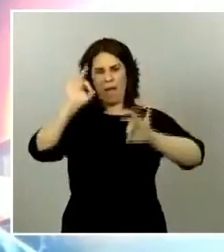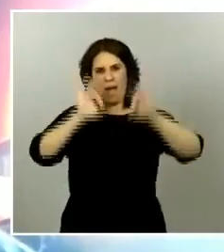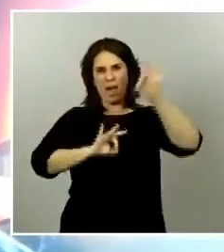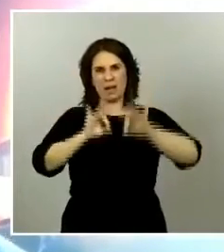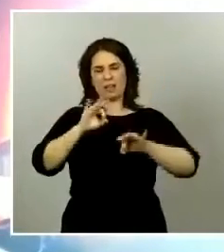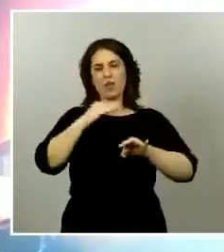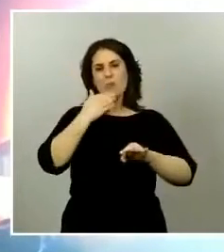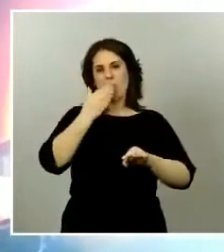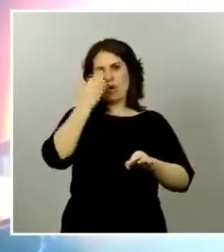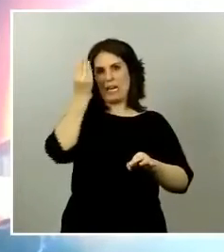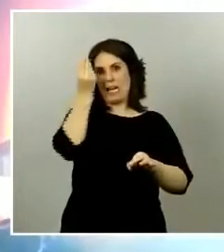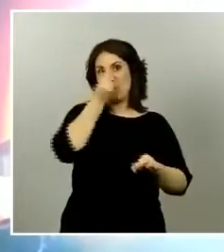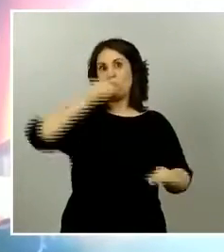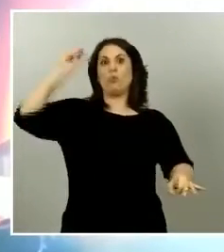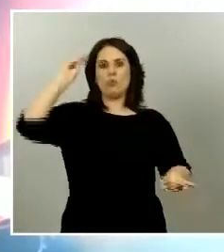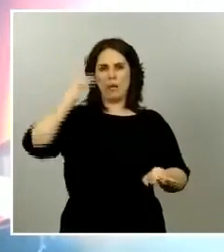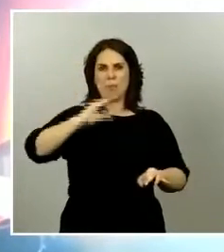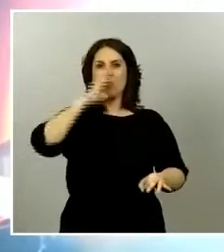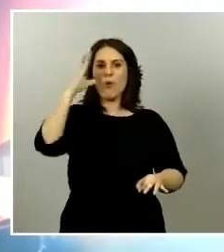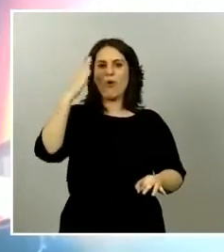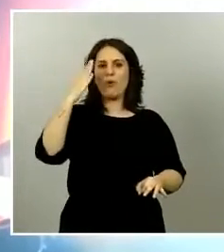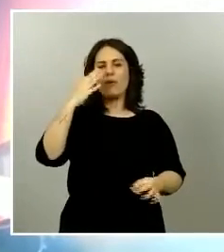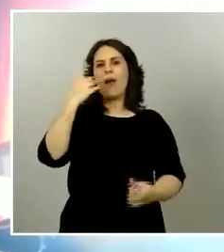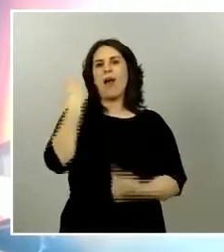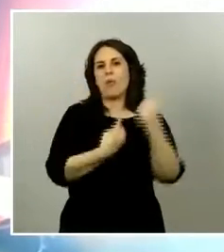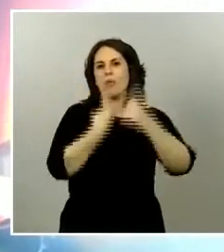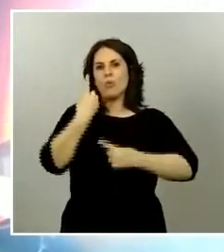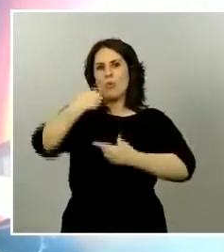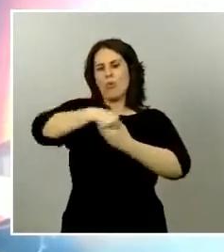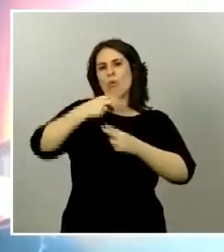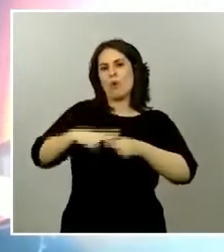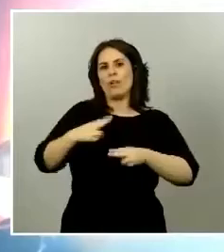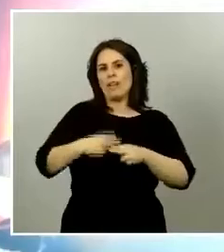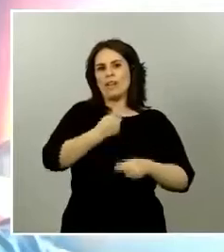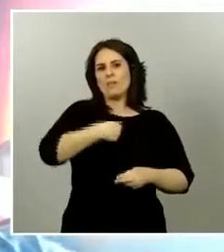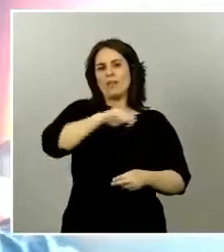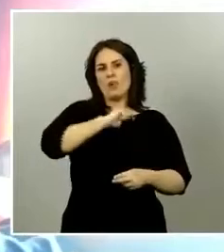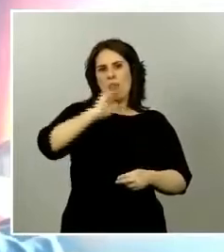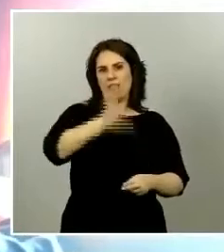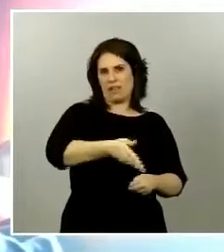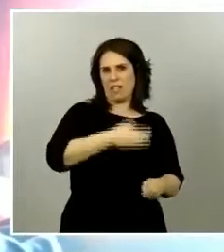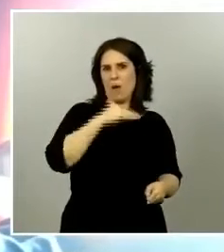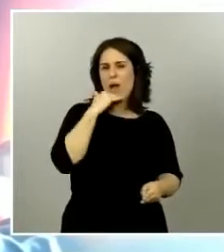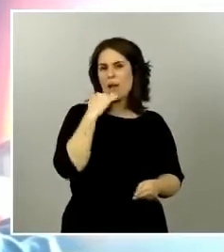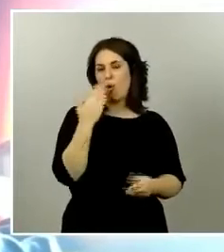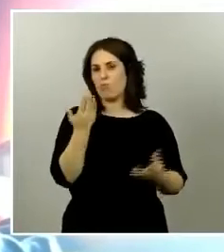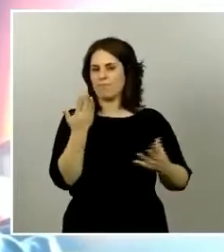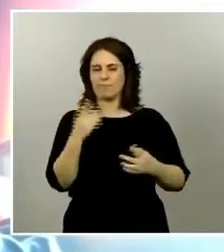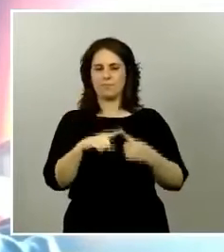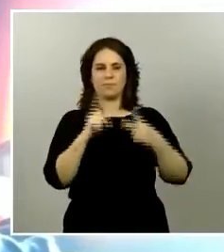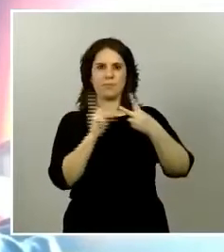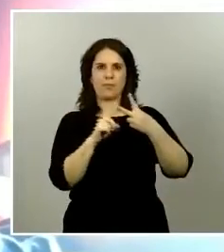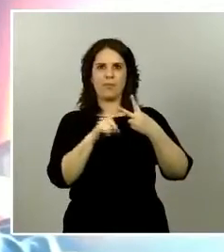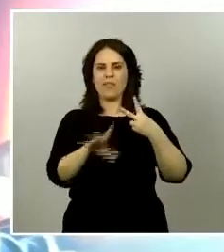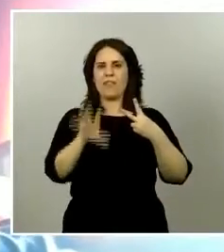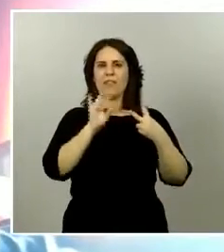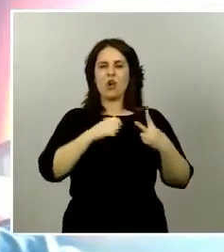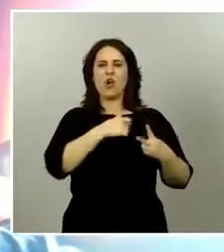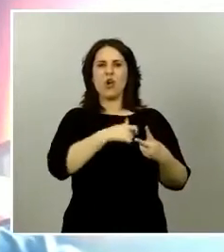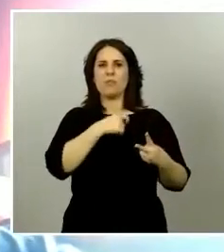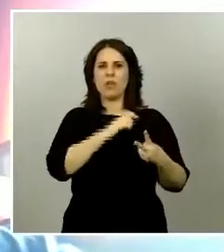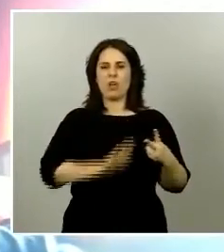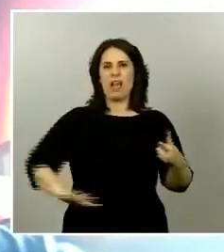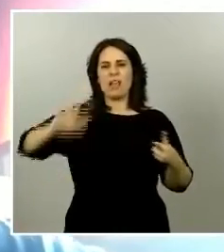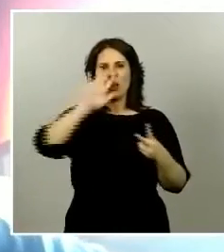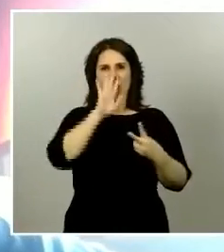temor de un repunte del coste de la prima por algunos hechos puntuales que hayan podido ocurrir en la política española? Y